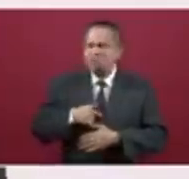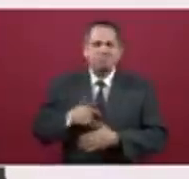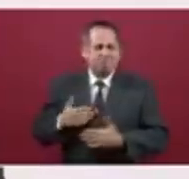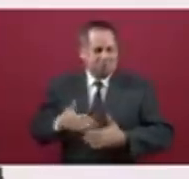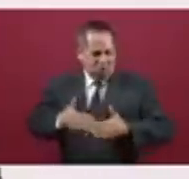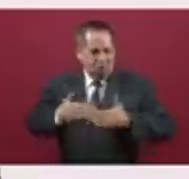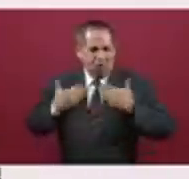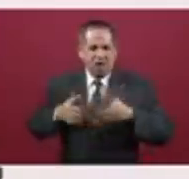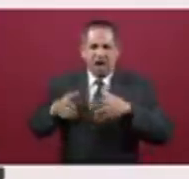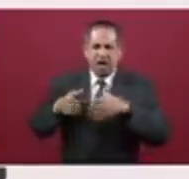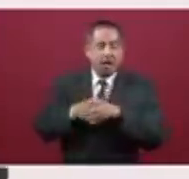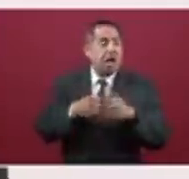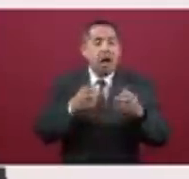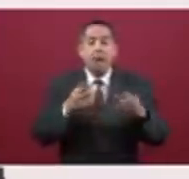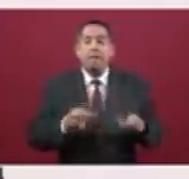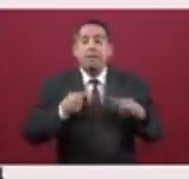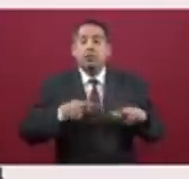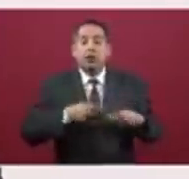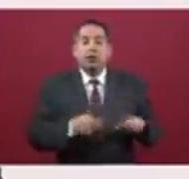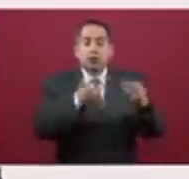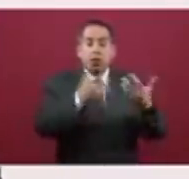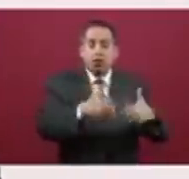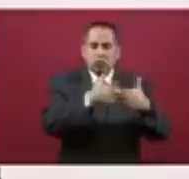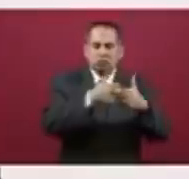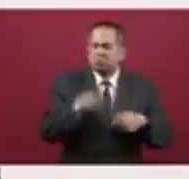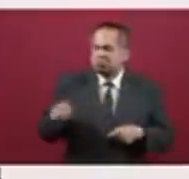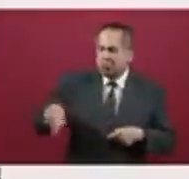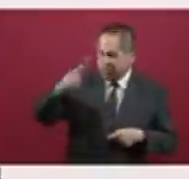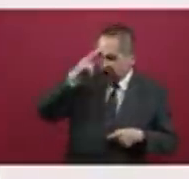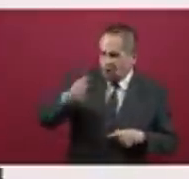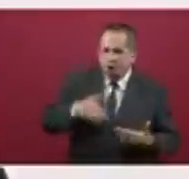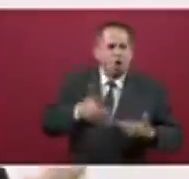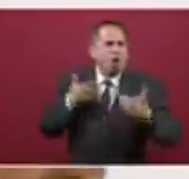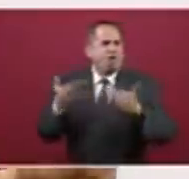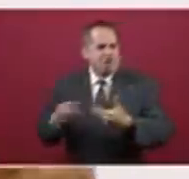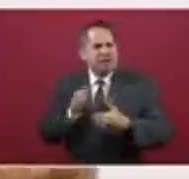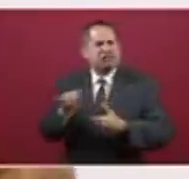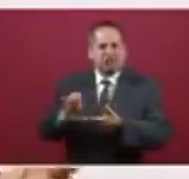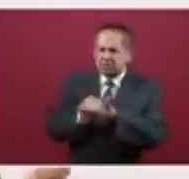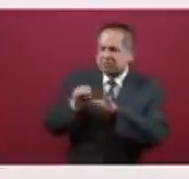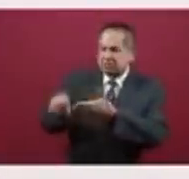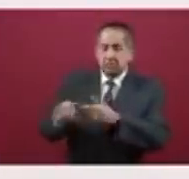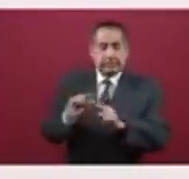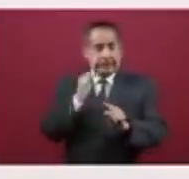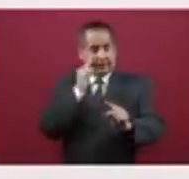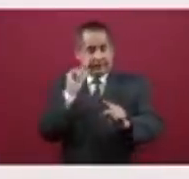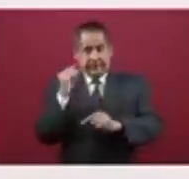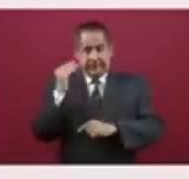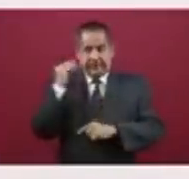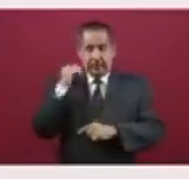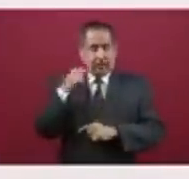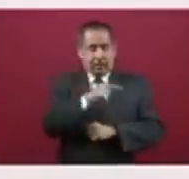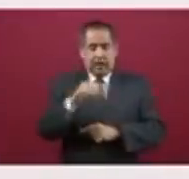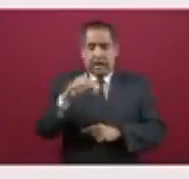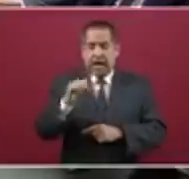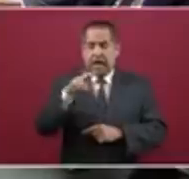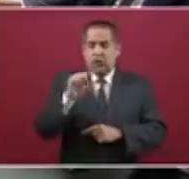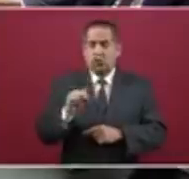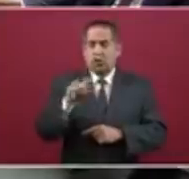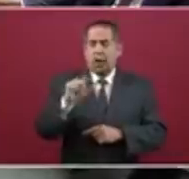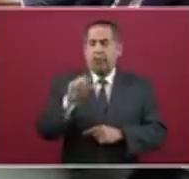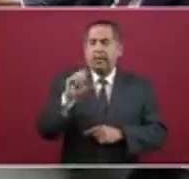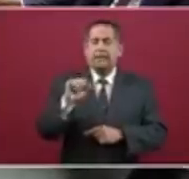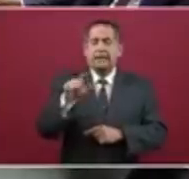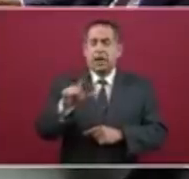entre inversionistas nacionales y extranjeros hace unos días carlos salazar lomelín